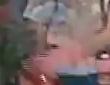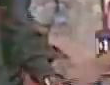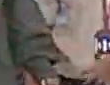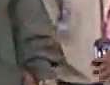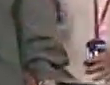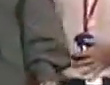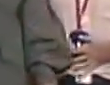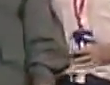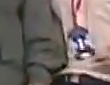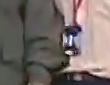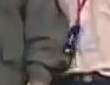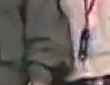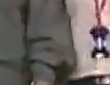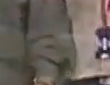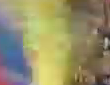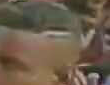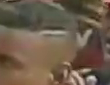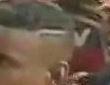Venezuela,